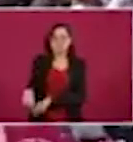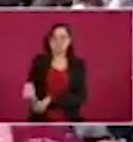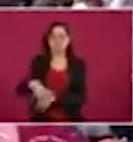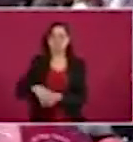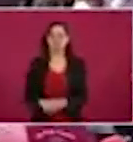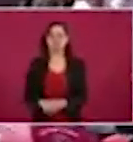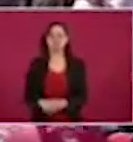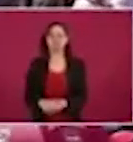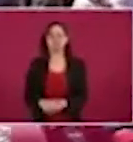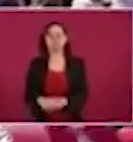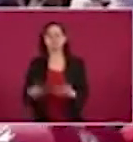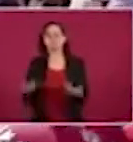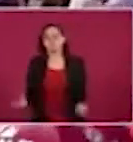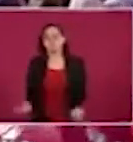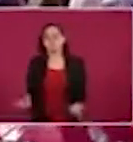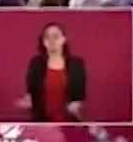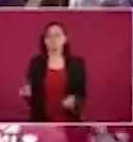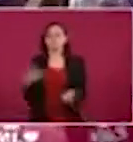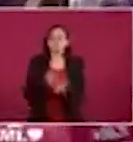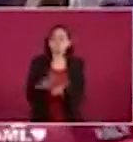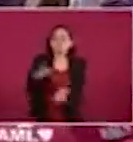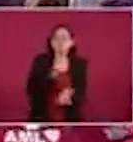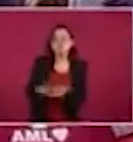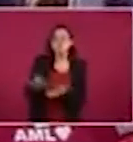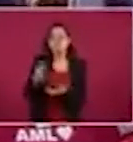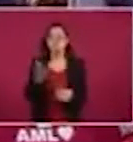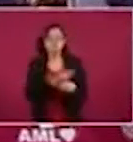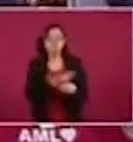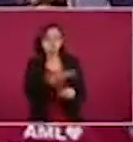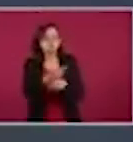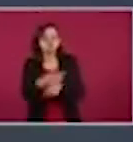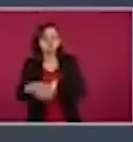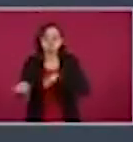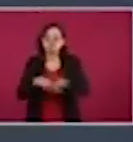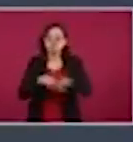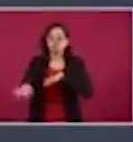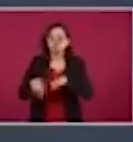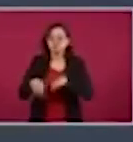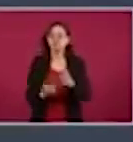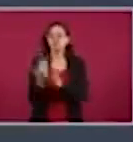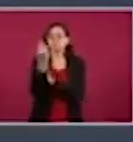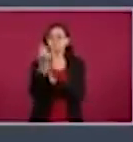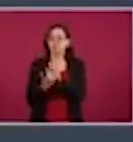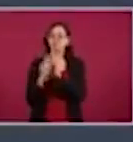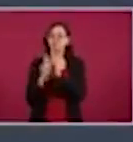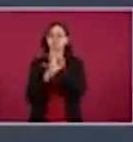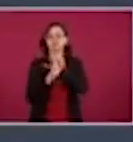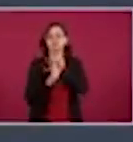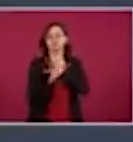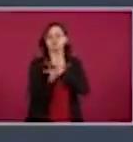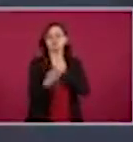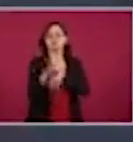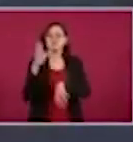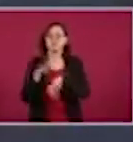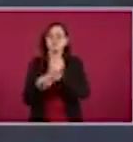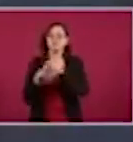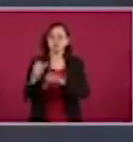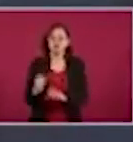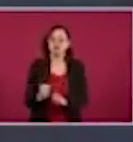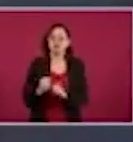Cabos, las decisiones importantes en temas como el huachicol, la